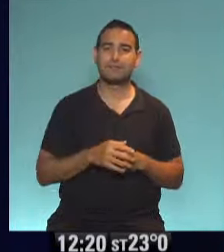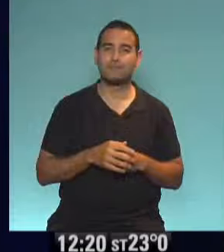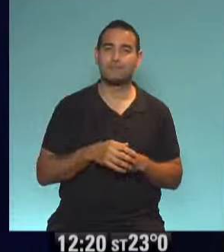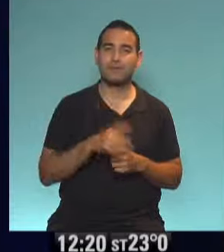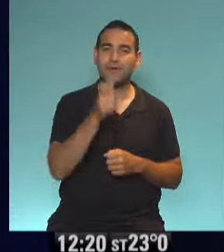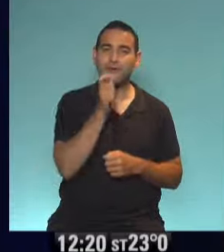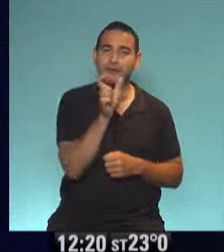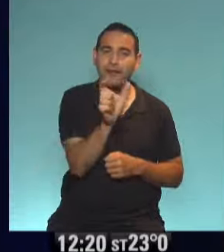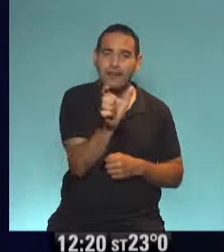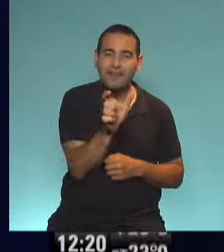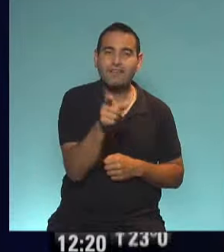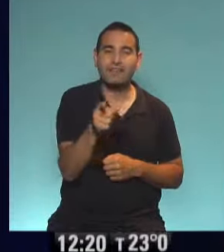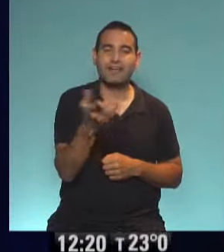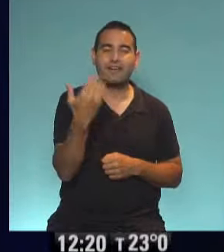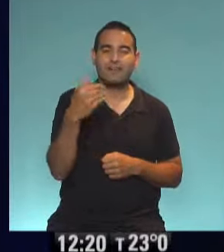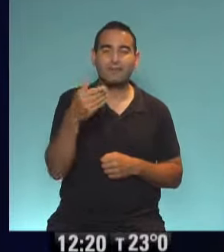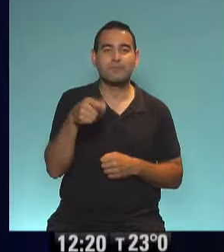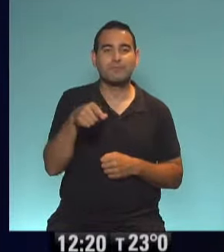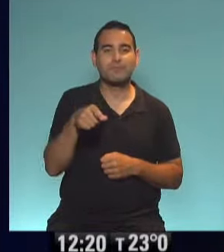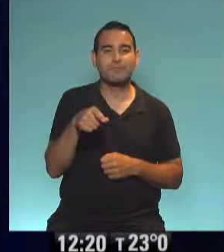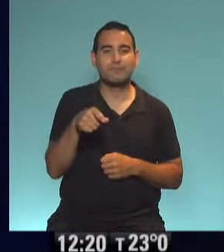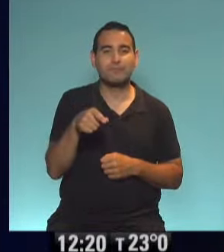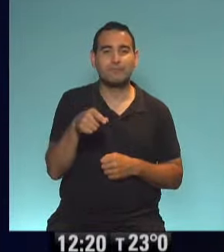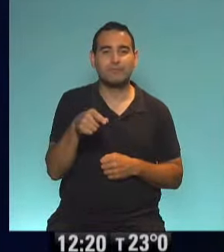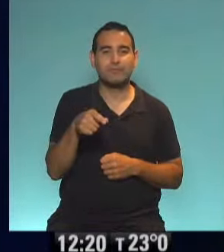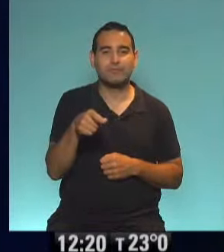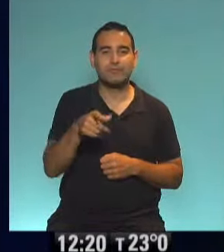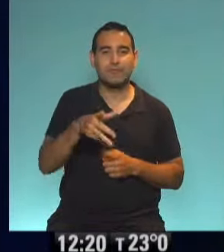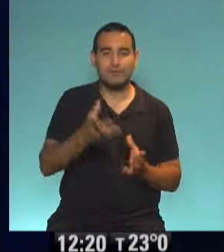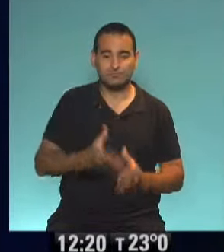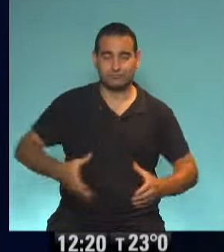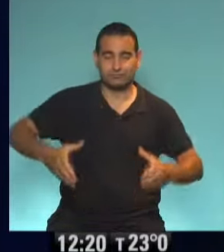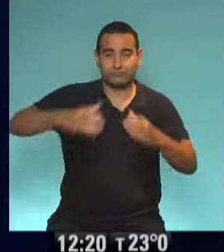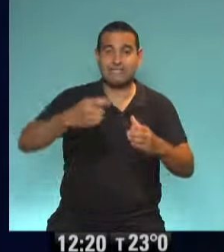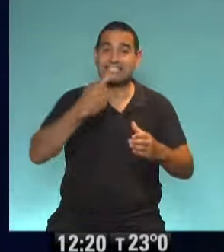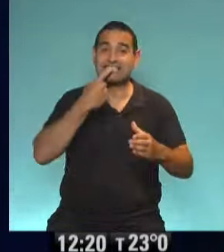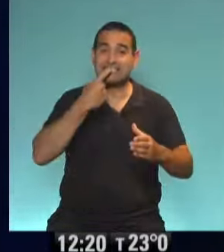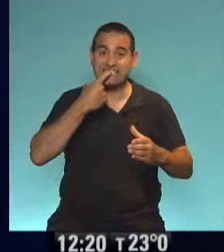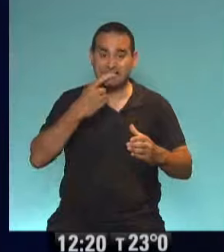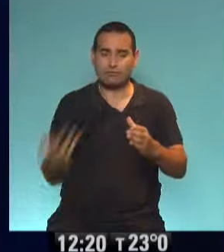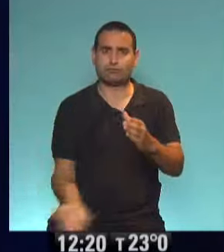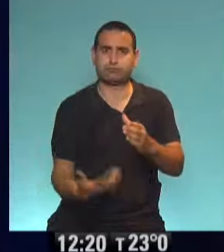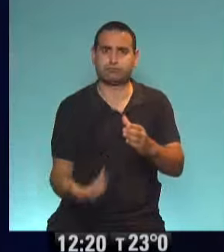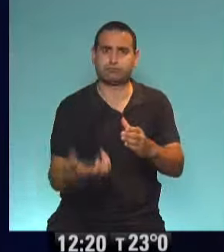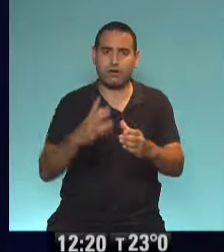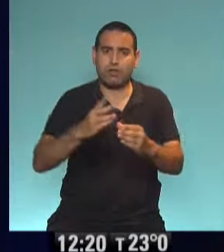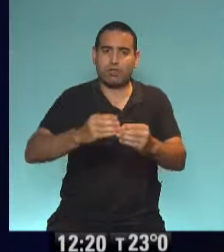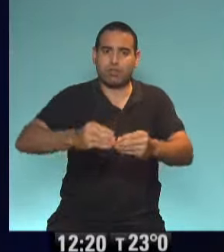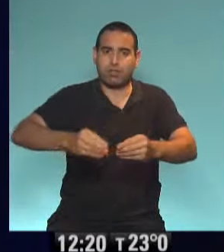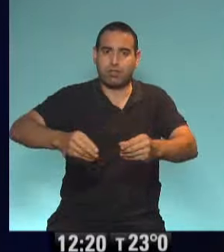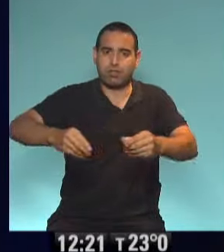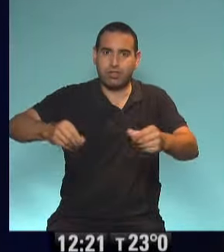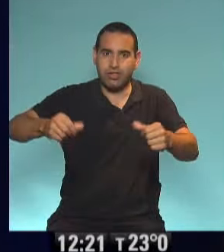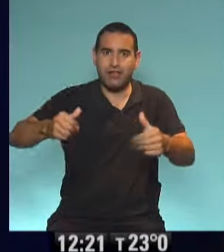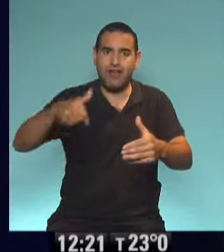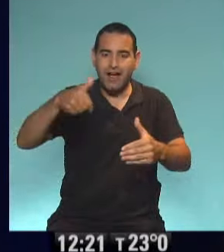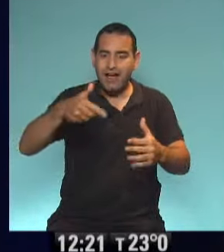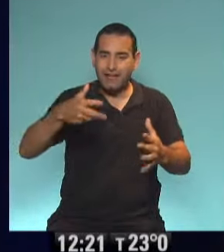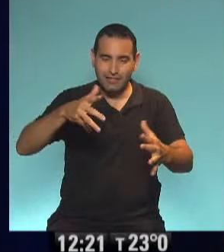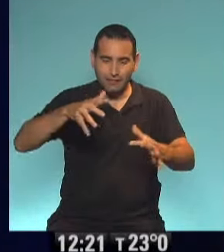de un cuenco donde se disuelven los metales, se funden los metales, y justamente da la idea de un conjunto de cosas que